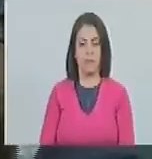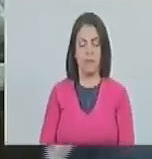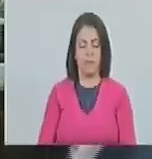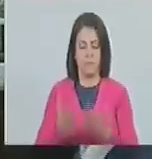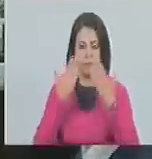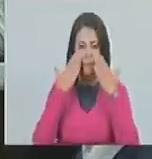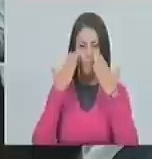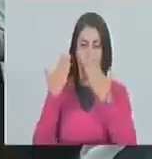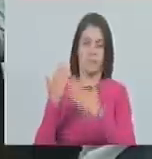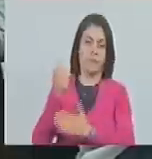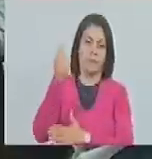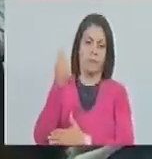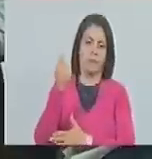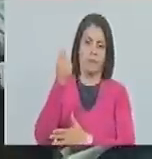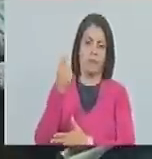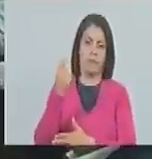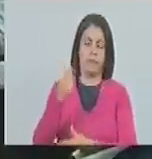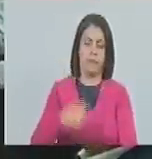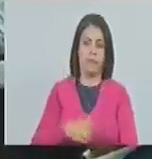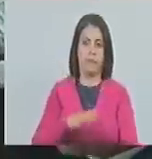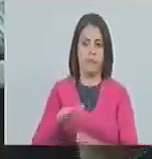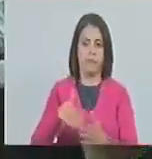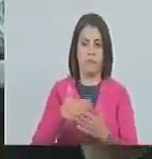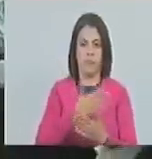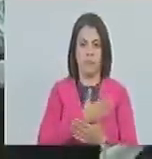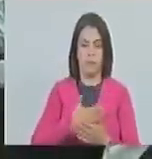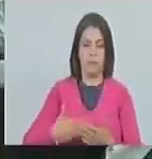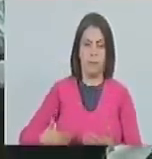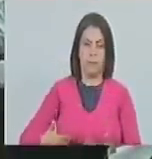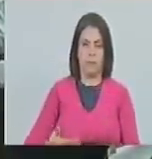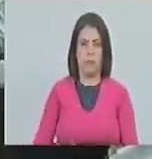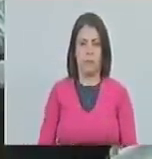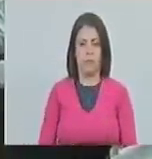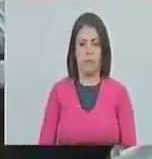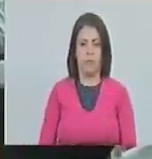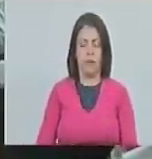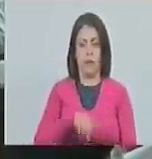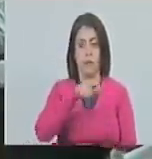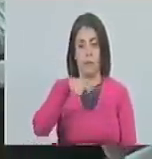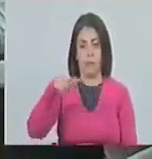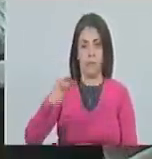Adelante, diputado. Señor presidente, colega